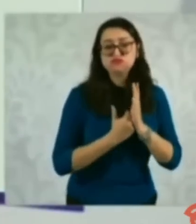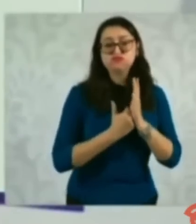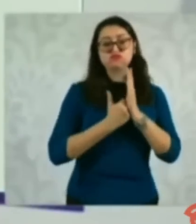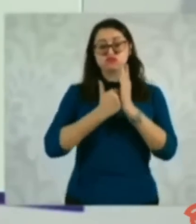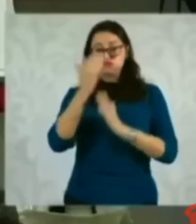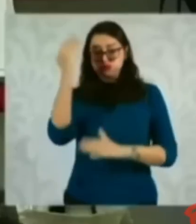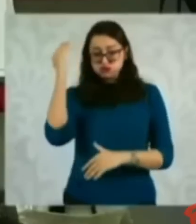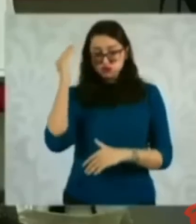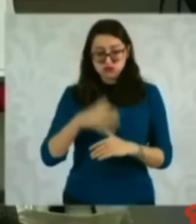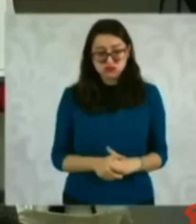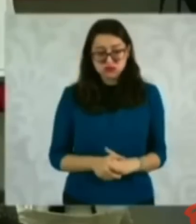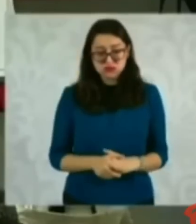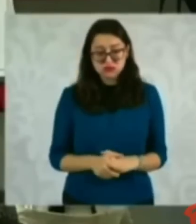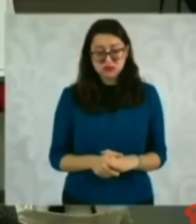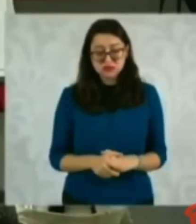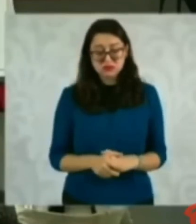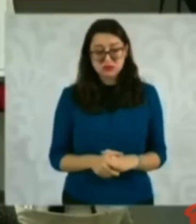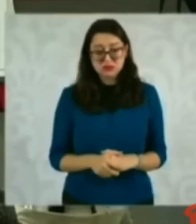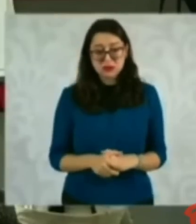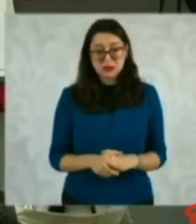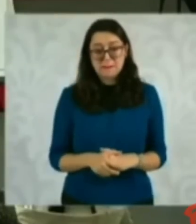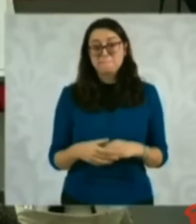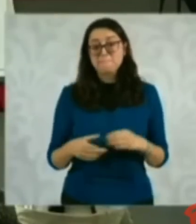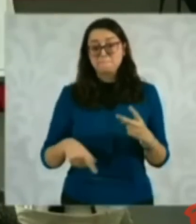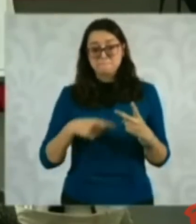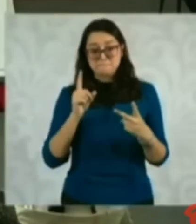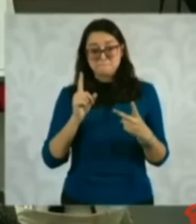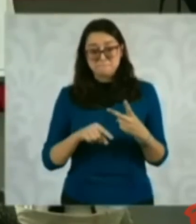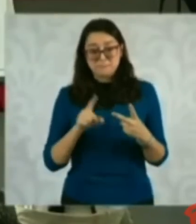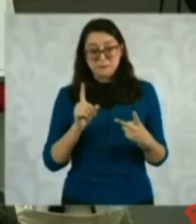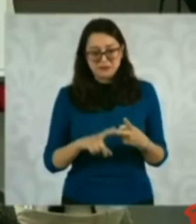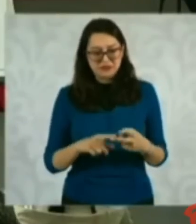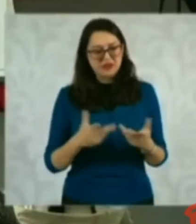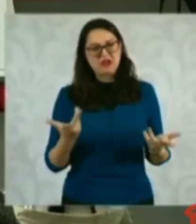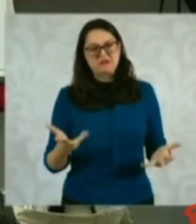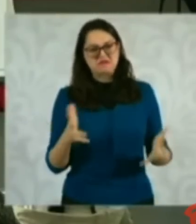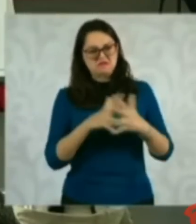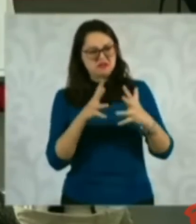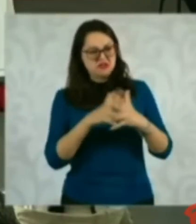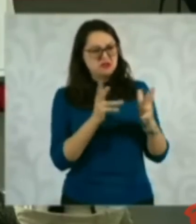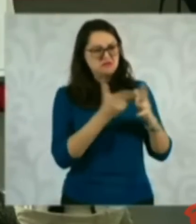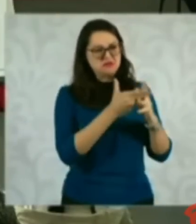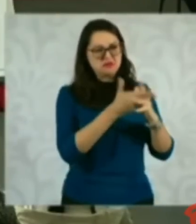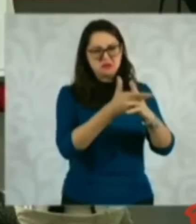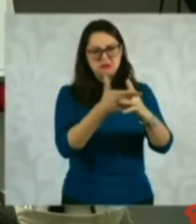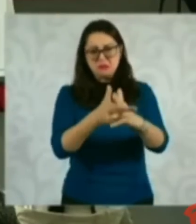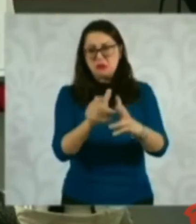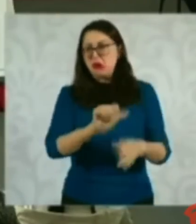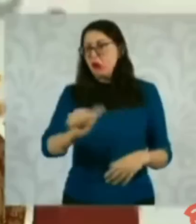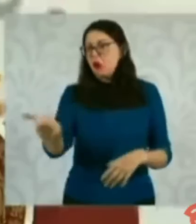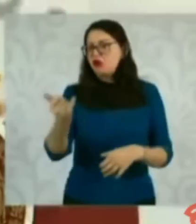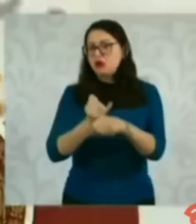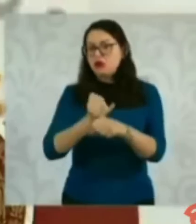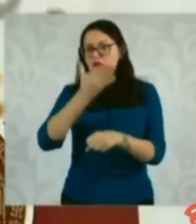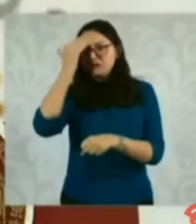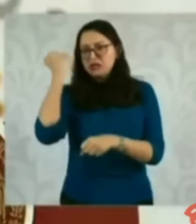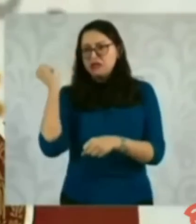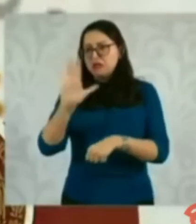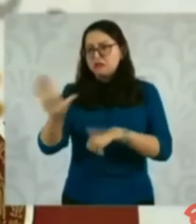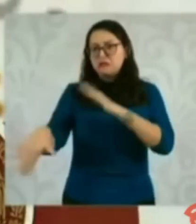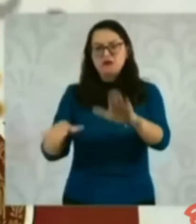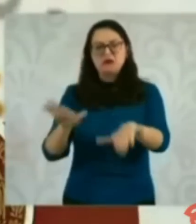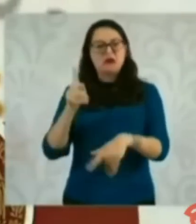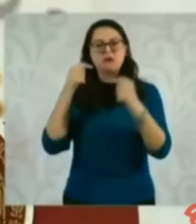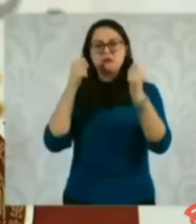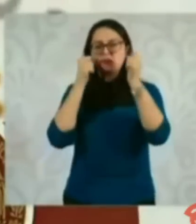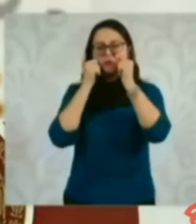que se aceptaba que hubiera víctimas colaterales. Hoy